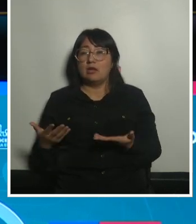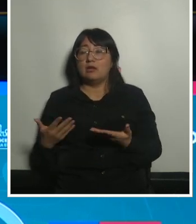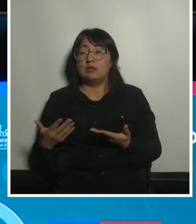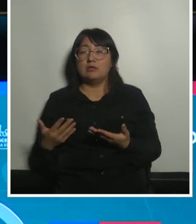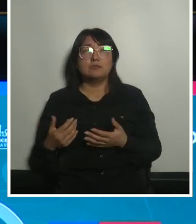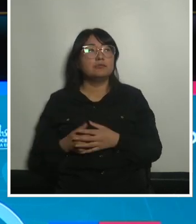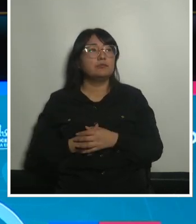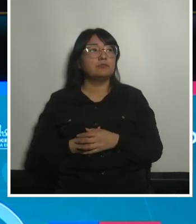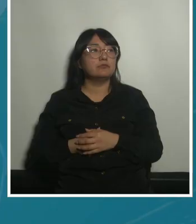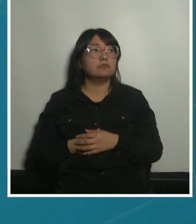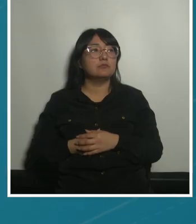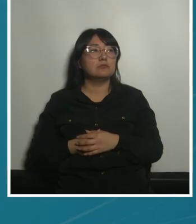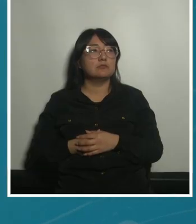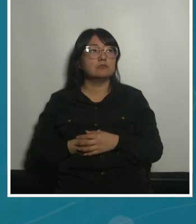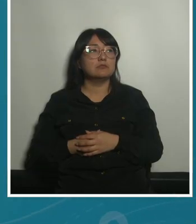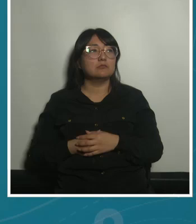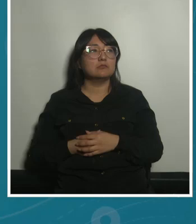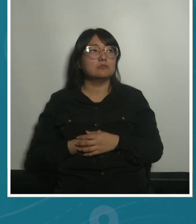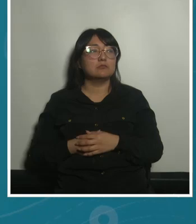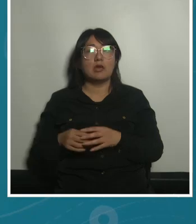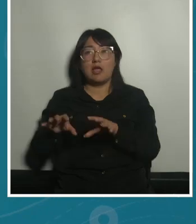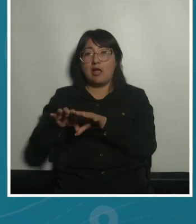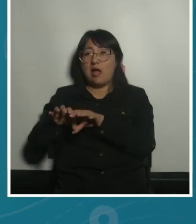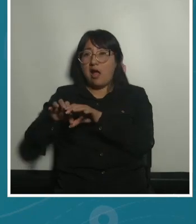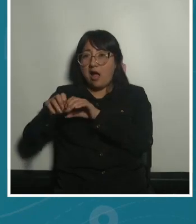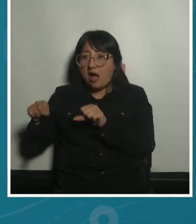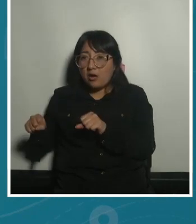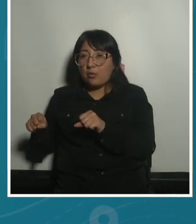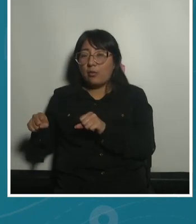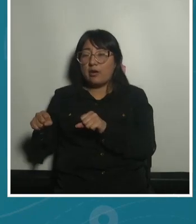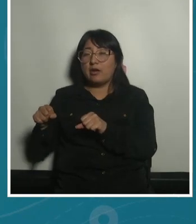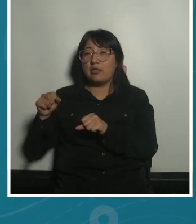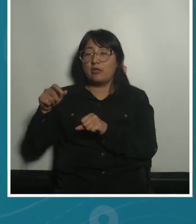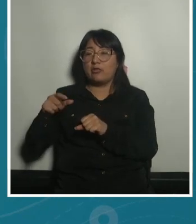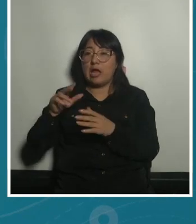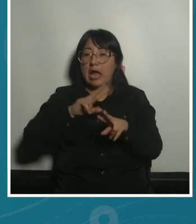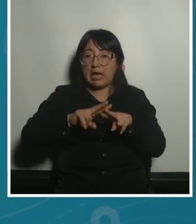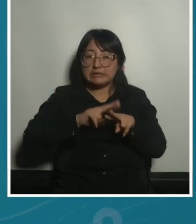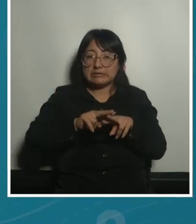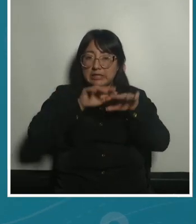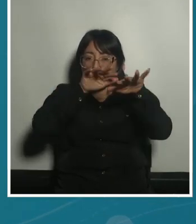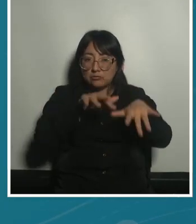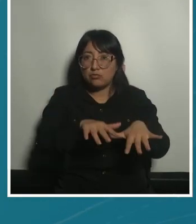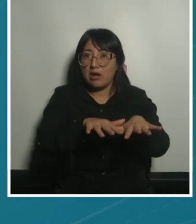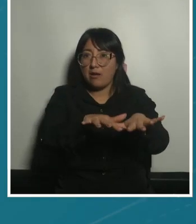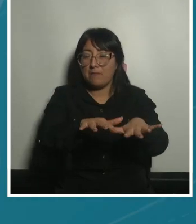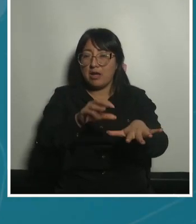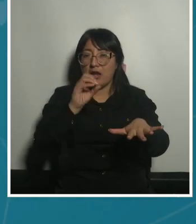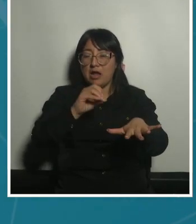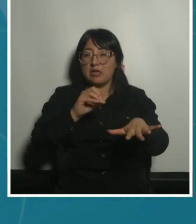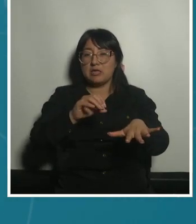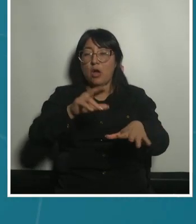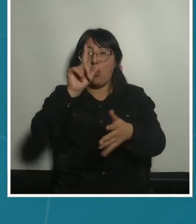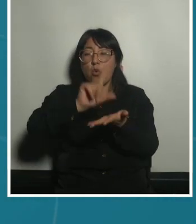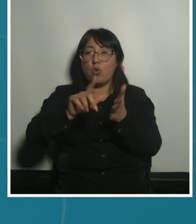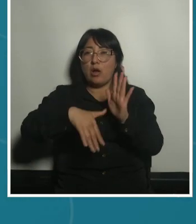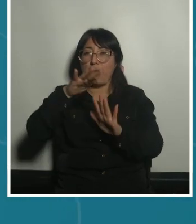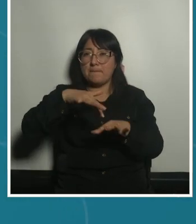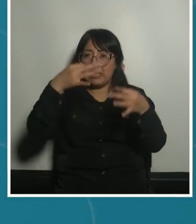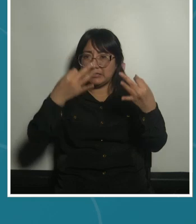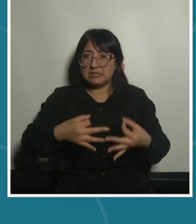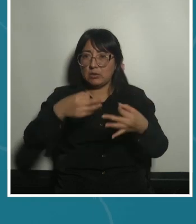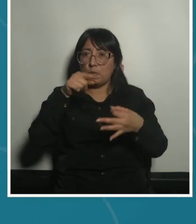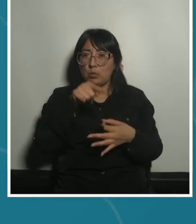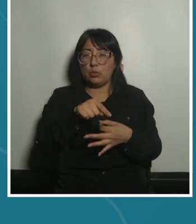establecer por lo menos un deslinde de línea de playa o de línea litoral mucho mayor que la